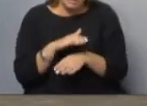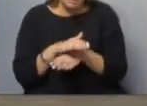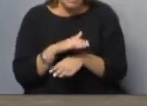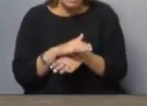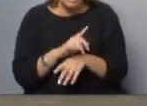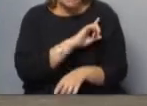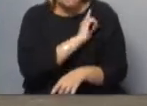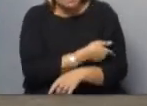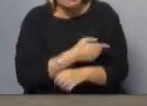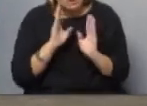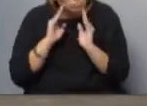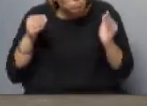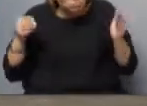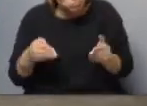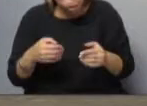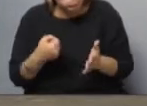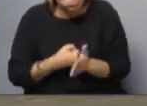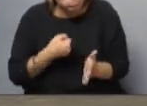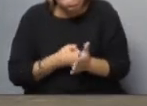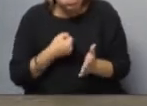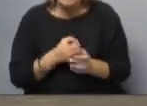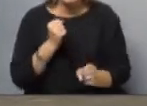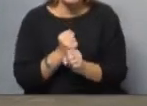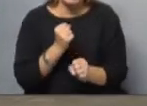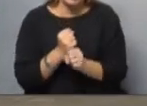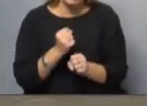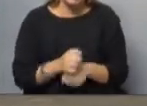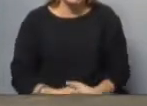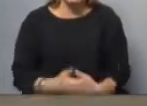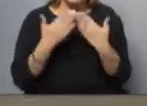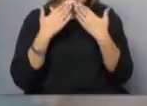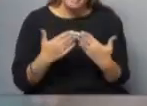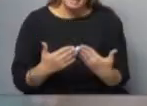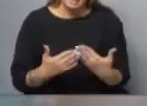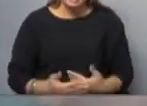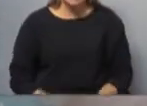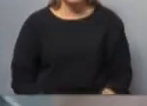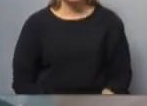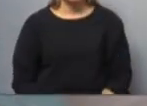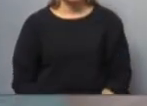a ponerle fuerza ahí a todo ese trabajo. Muchas gracias.